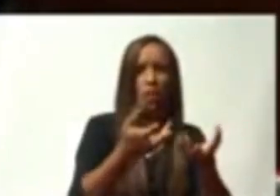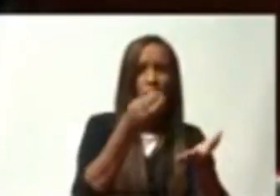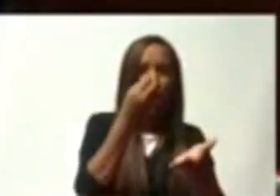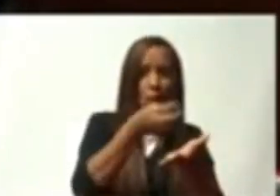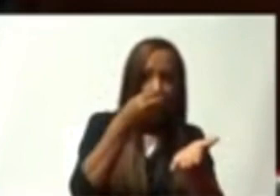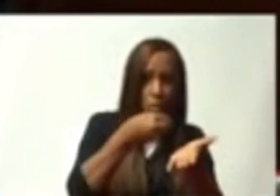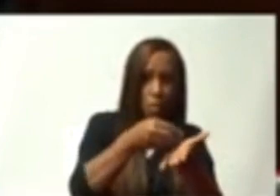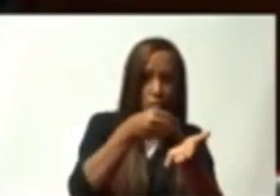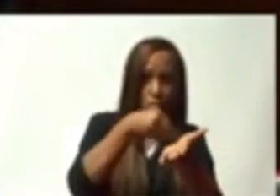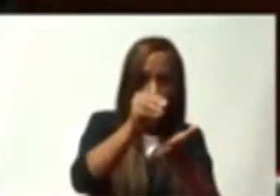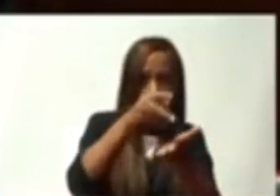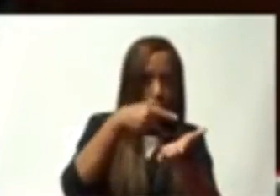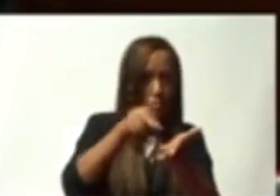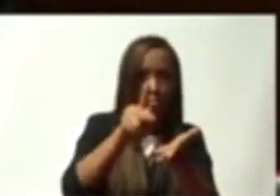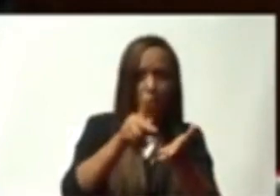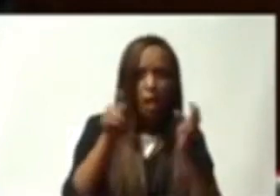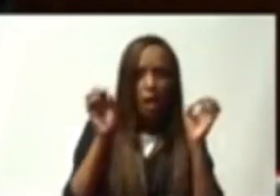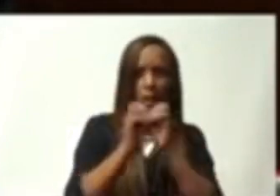préstamo,